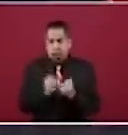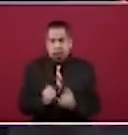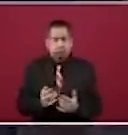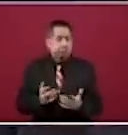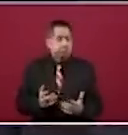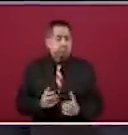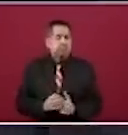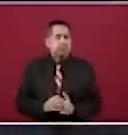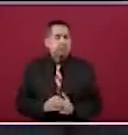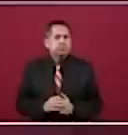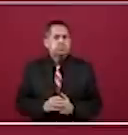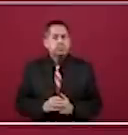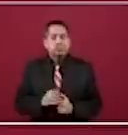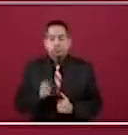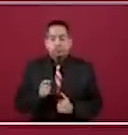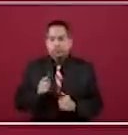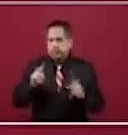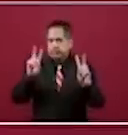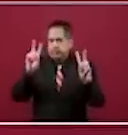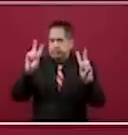que es un tema